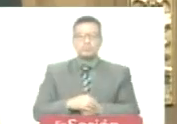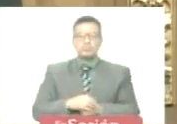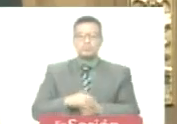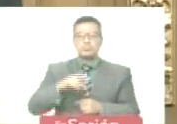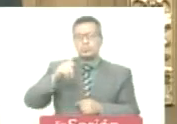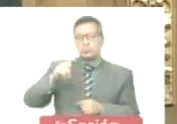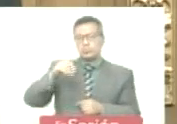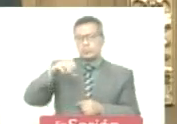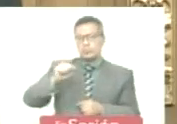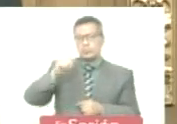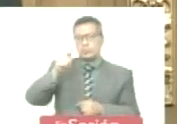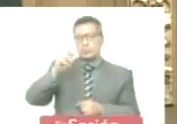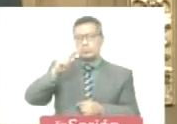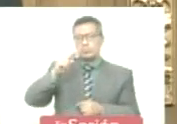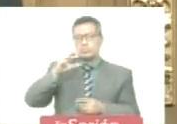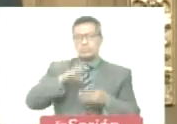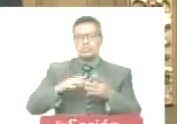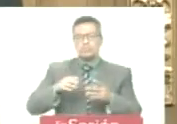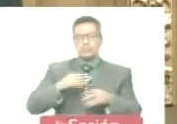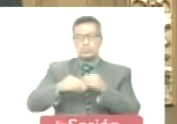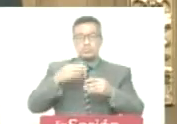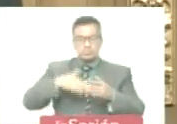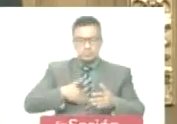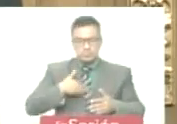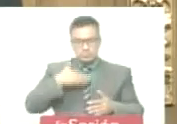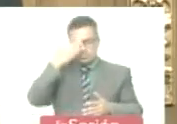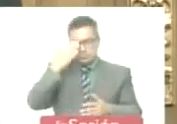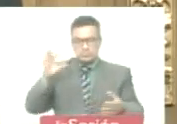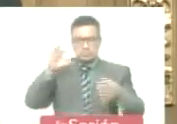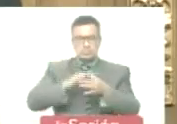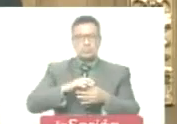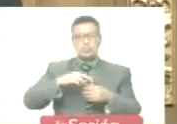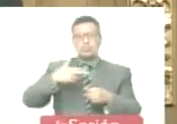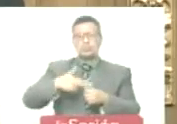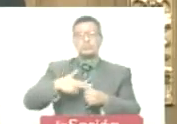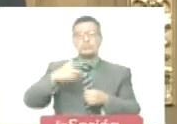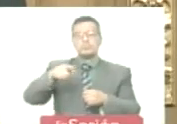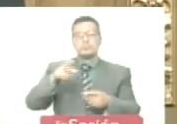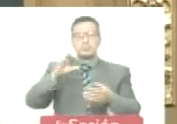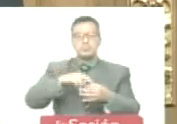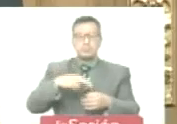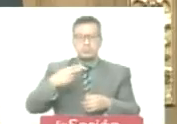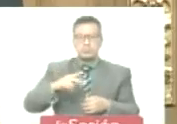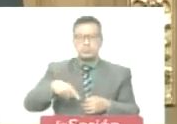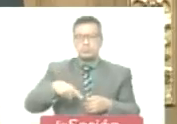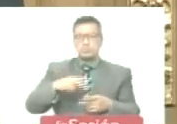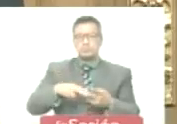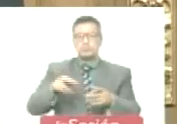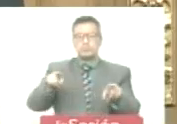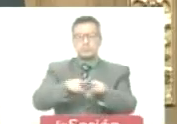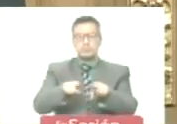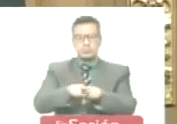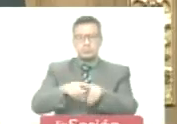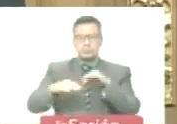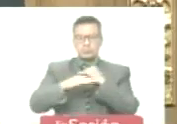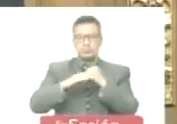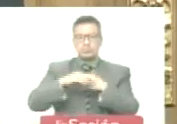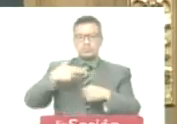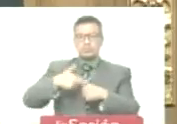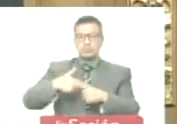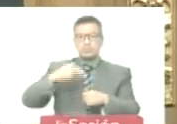Qatar es una nación árabe que pertenece a la OPEP, como también pertenece la República Bolivariana de